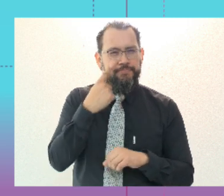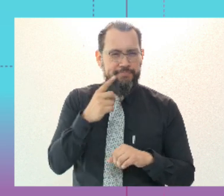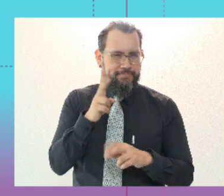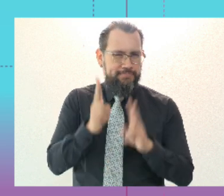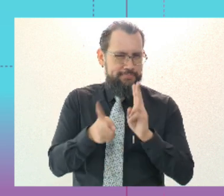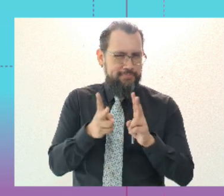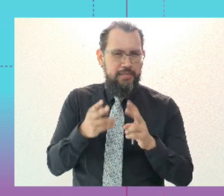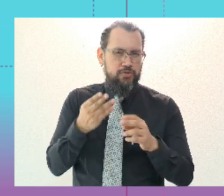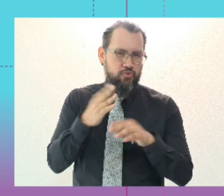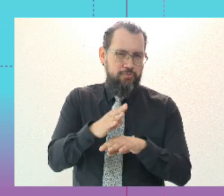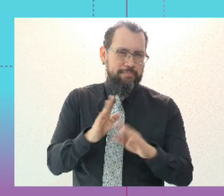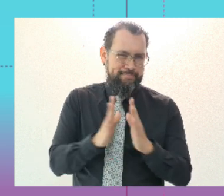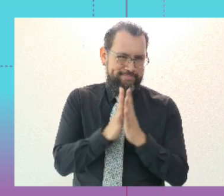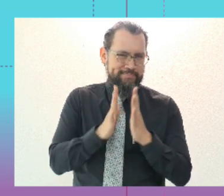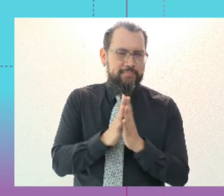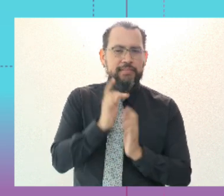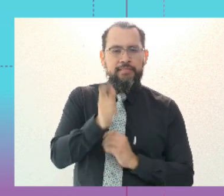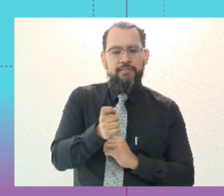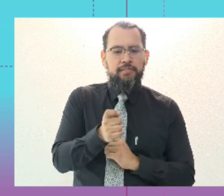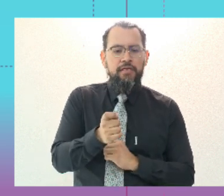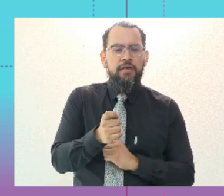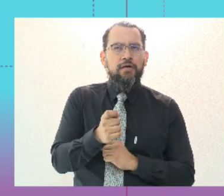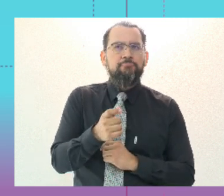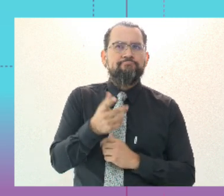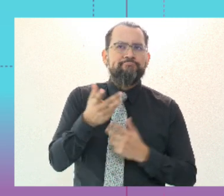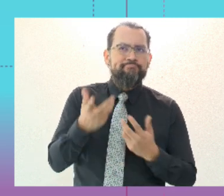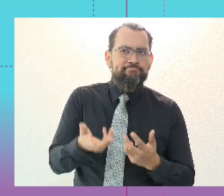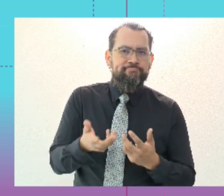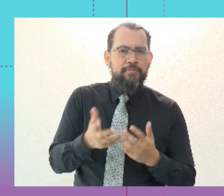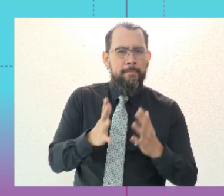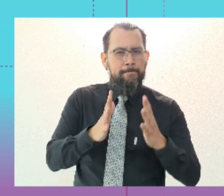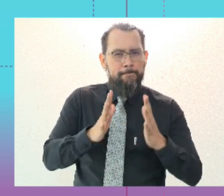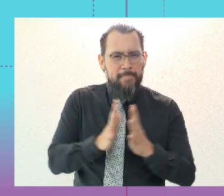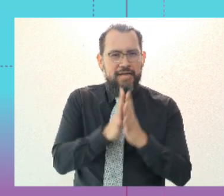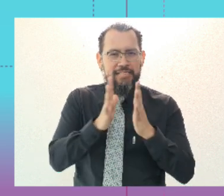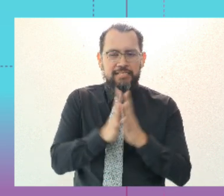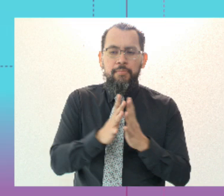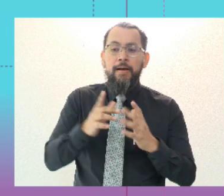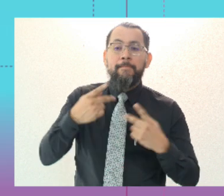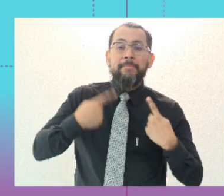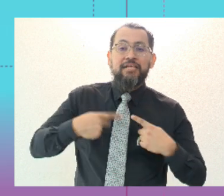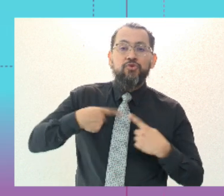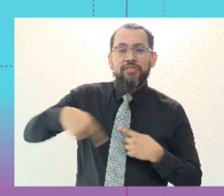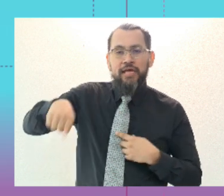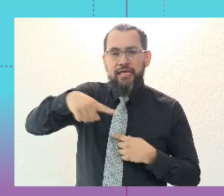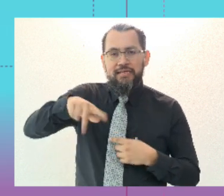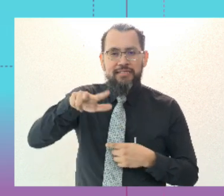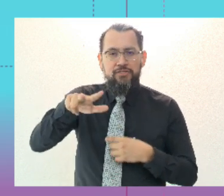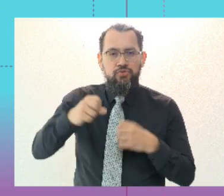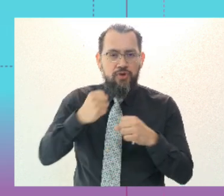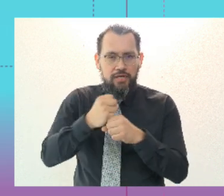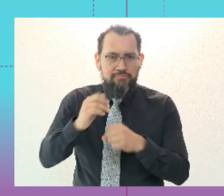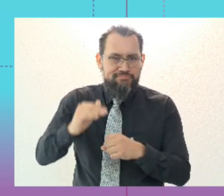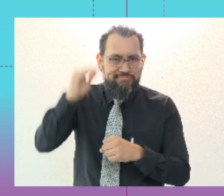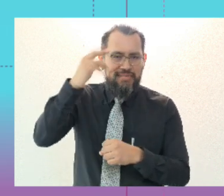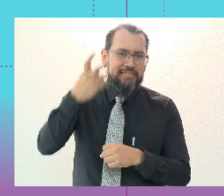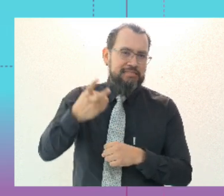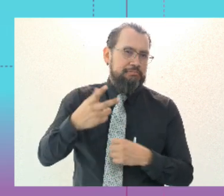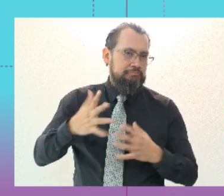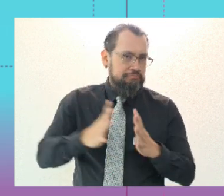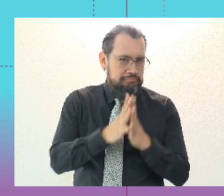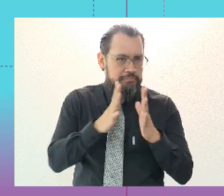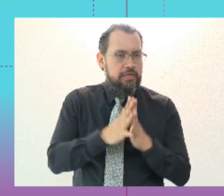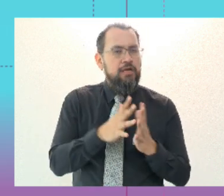participación de lo que es propiamente la participación ciudadana, ¿no? Y en el